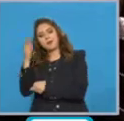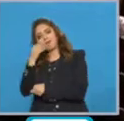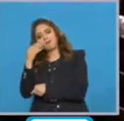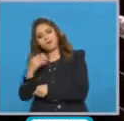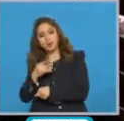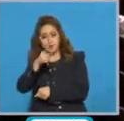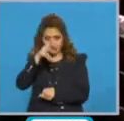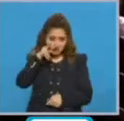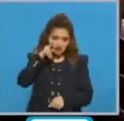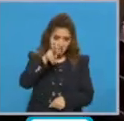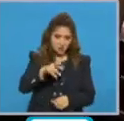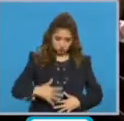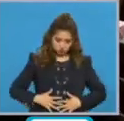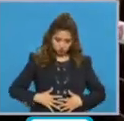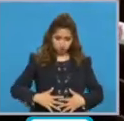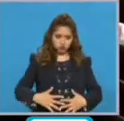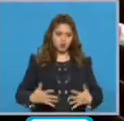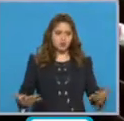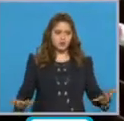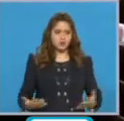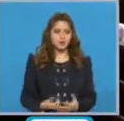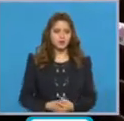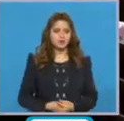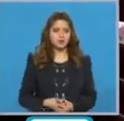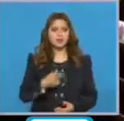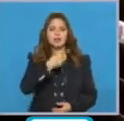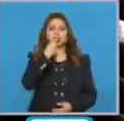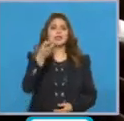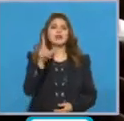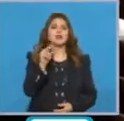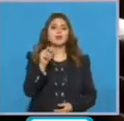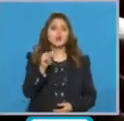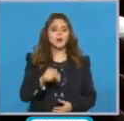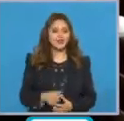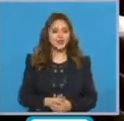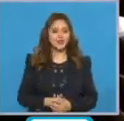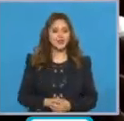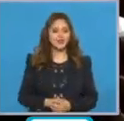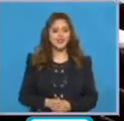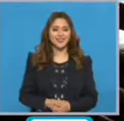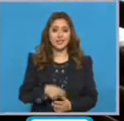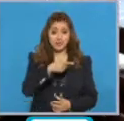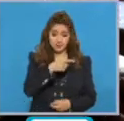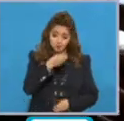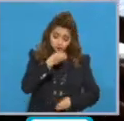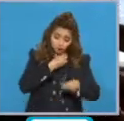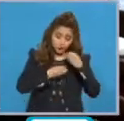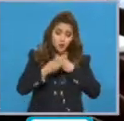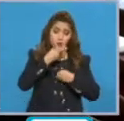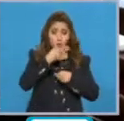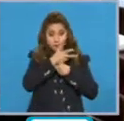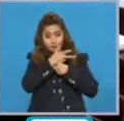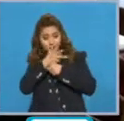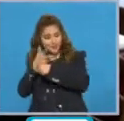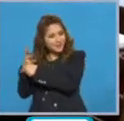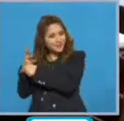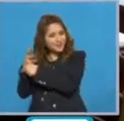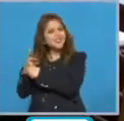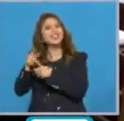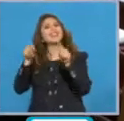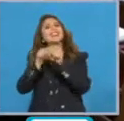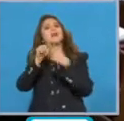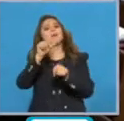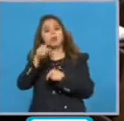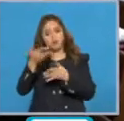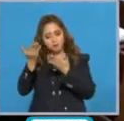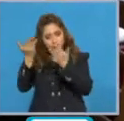Mire, véalo, está bien panzón, ¿verdad? Que no es cierto. Come sabroso, ¿no? Eso sí, come bien sabroso. Bueno, tío Alberto, ahí lo dejo